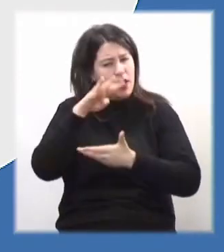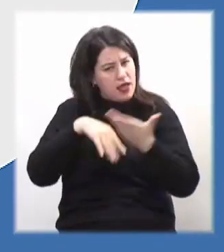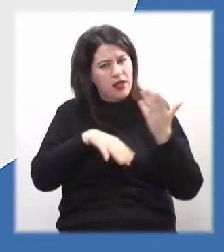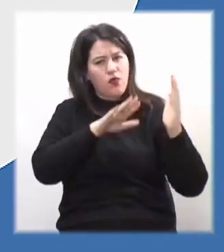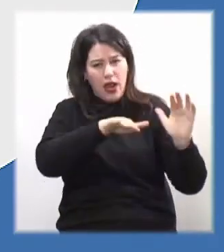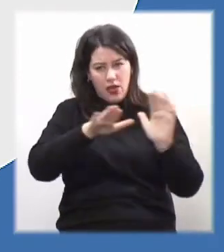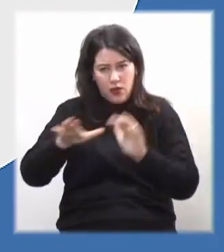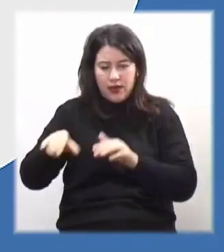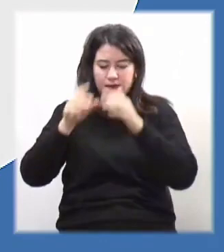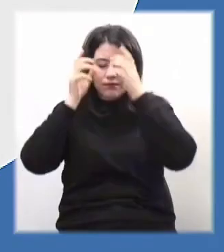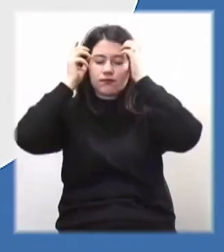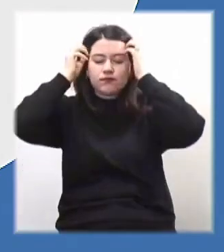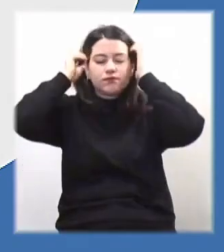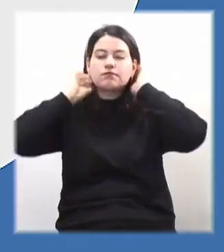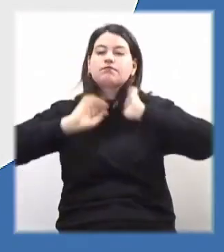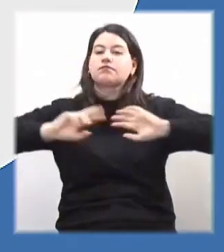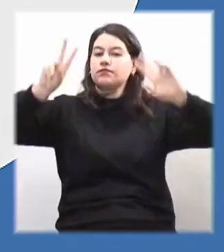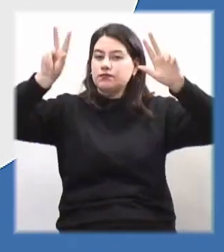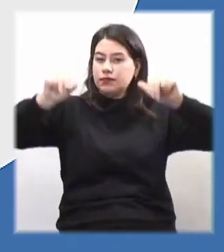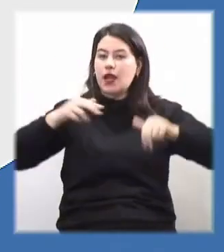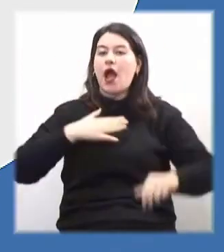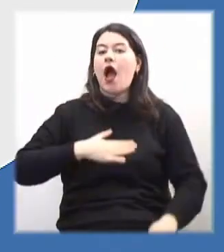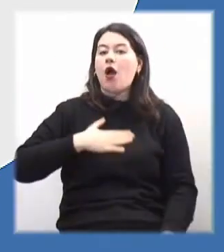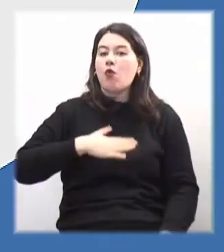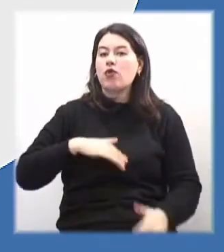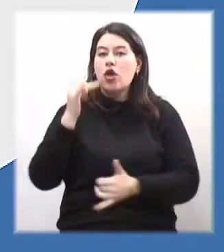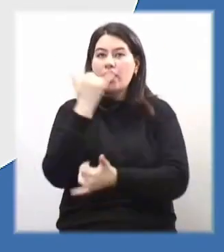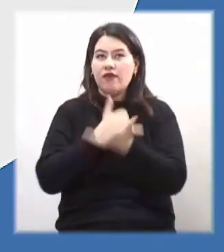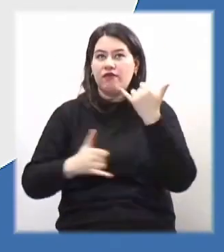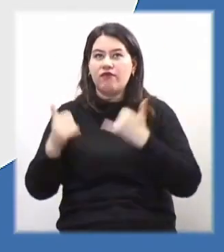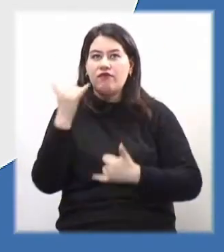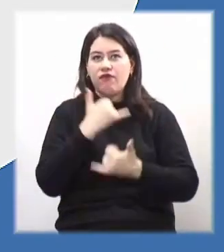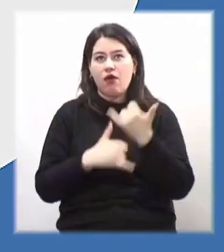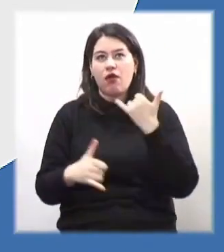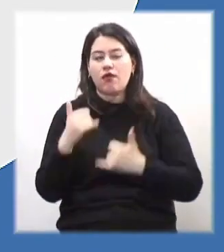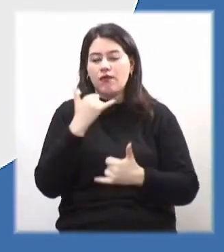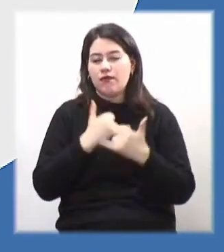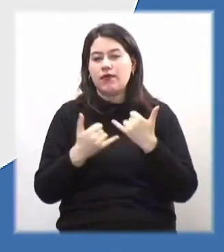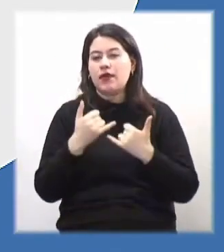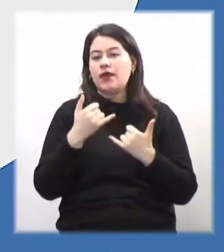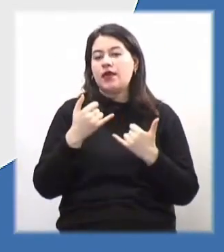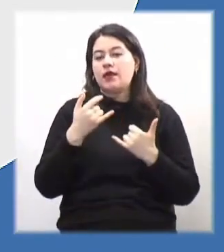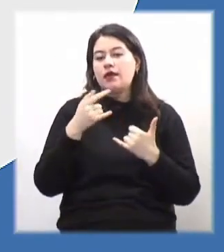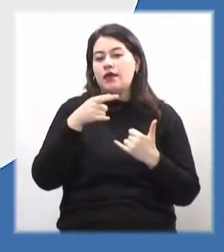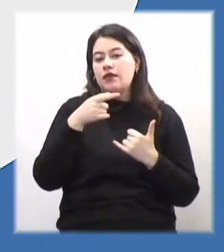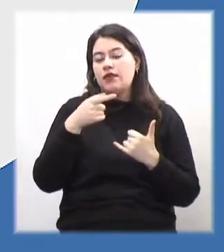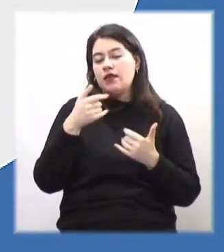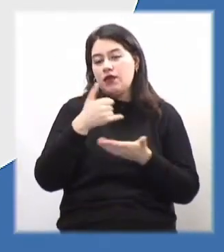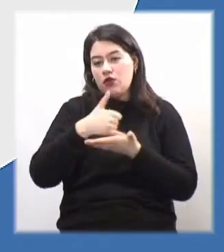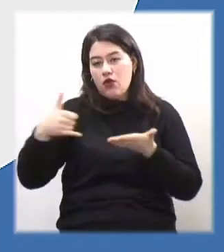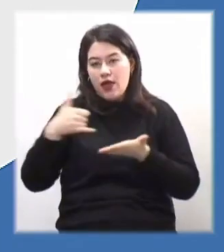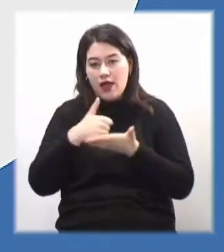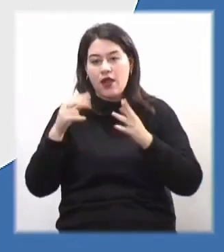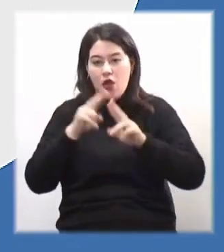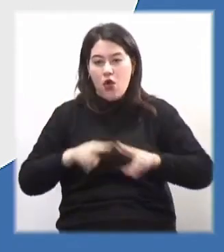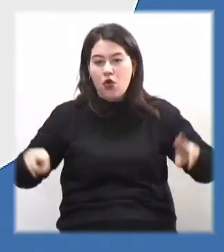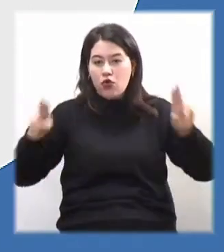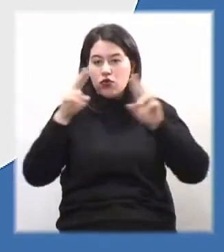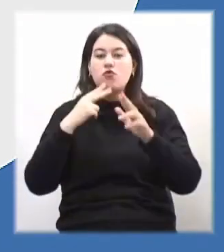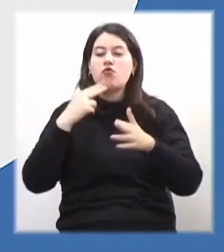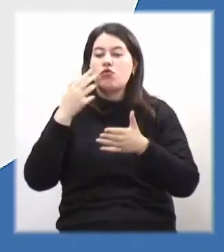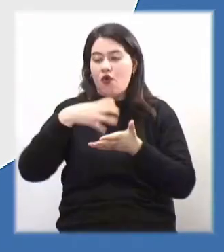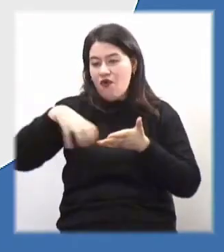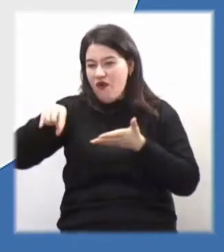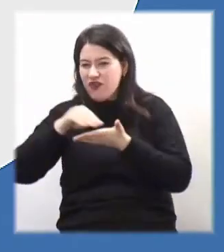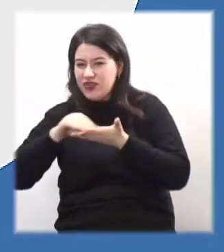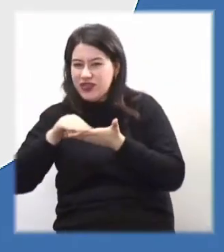textual abro comillas de acuerdo con el informe reporte global sobre cocaína 2023 de la oficina de Naciones Unidas contra la droga y